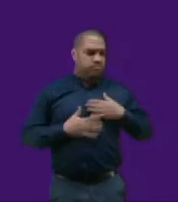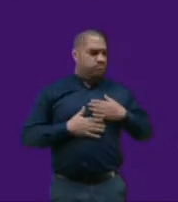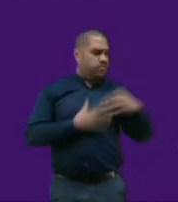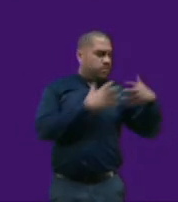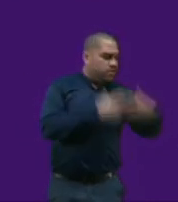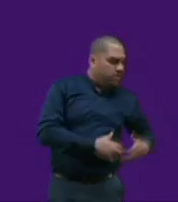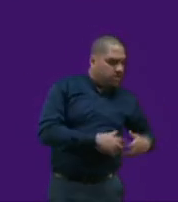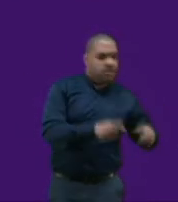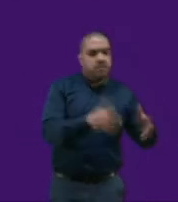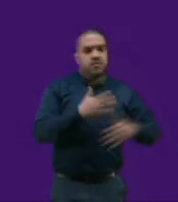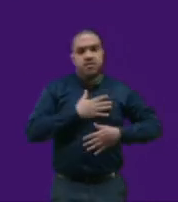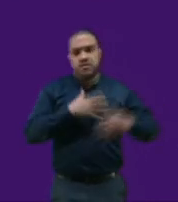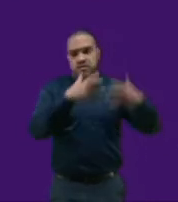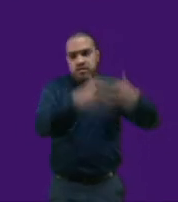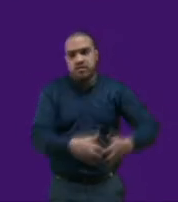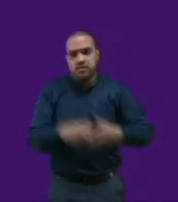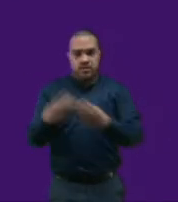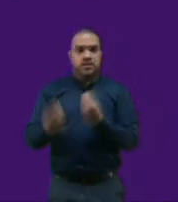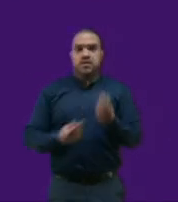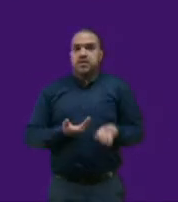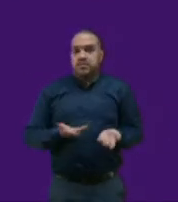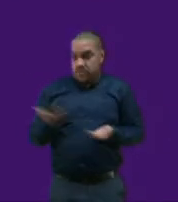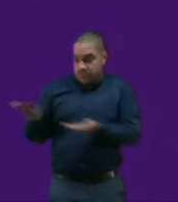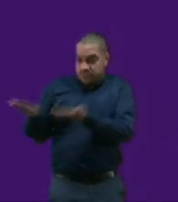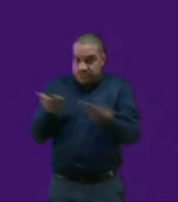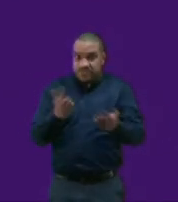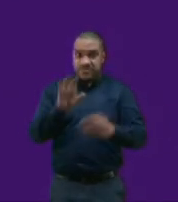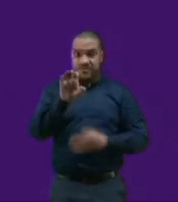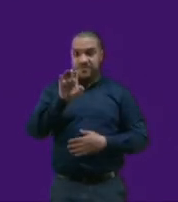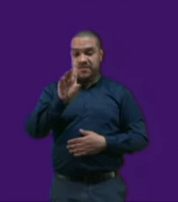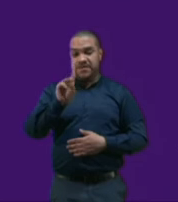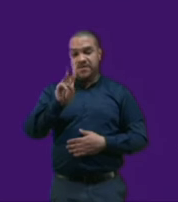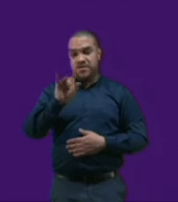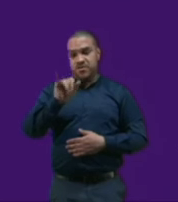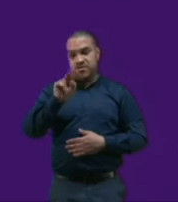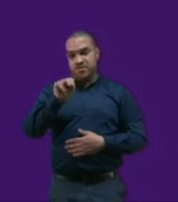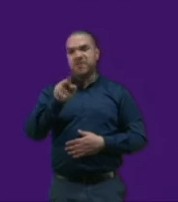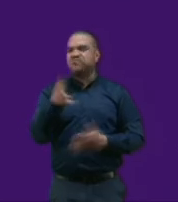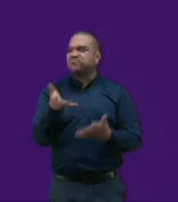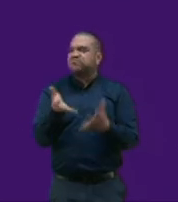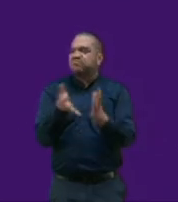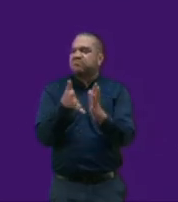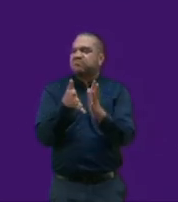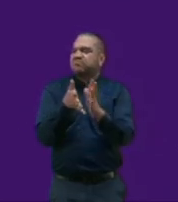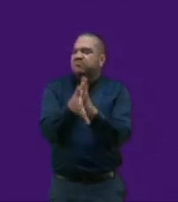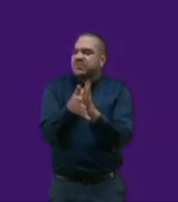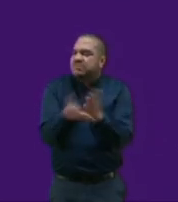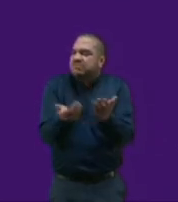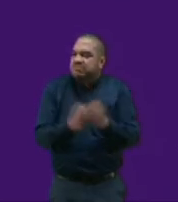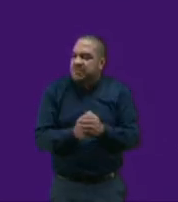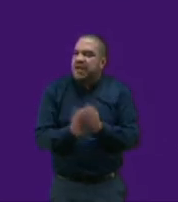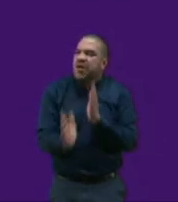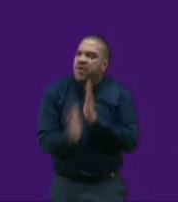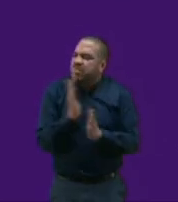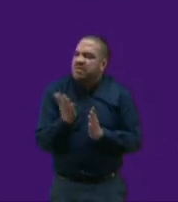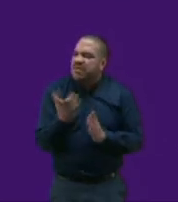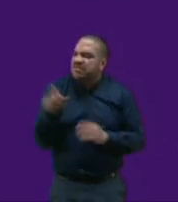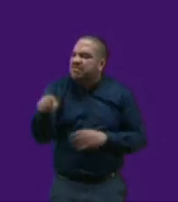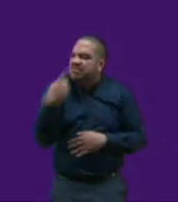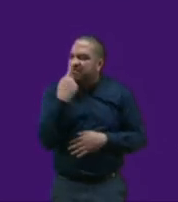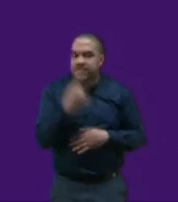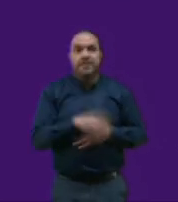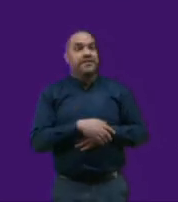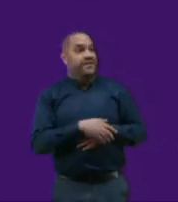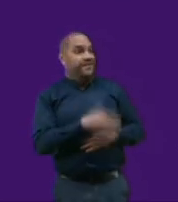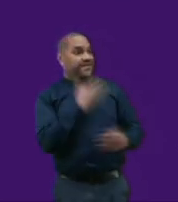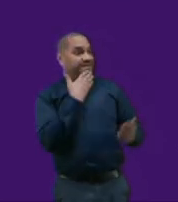que, bueno, Edwin, cuéntame, ¿qué quieres saber? Claro, muchas gracias, Javier. Yo no creo en las coincidencias, sino